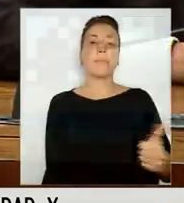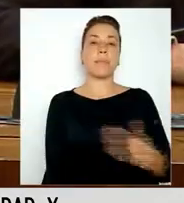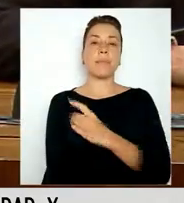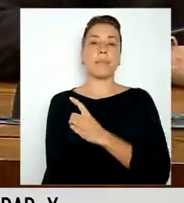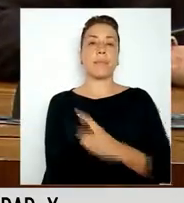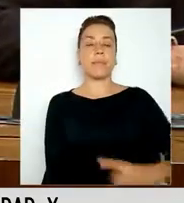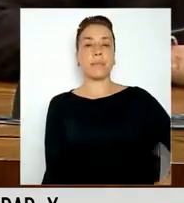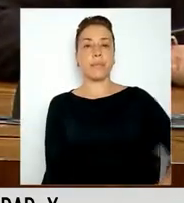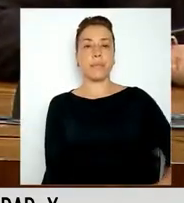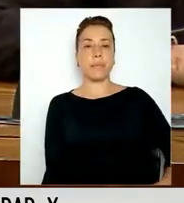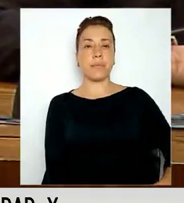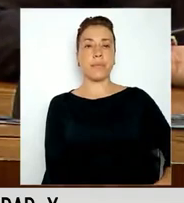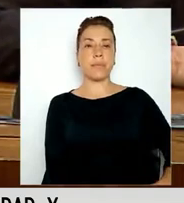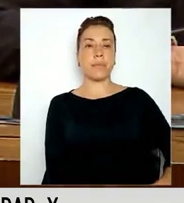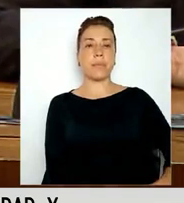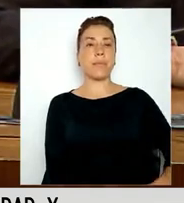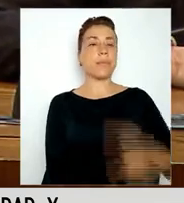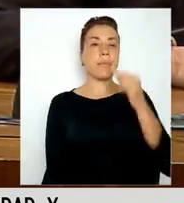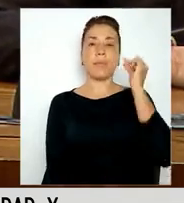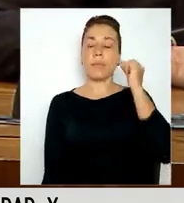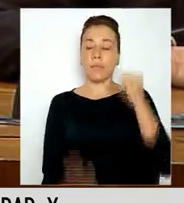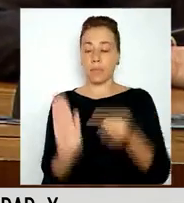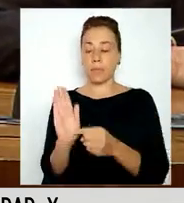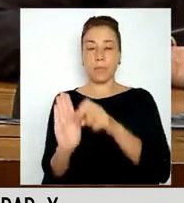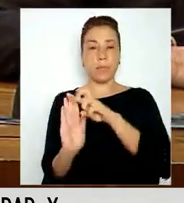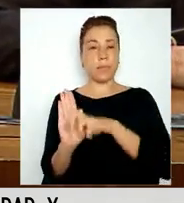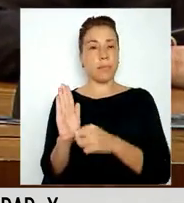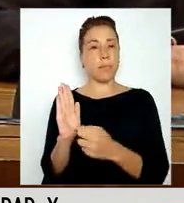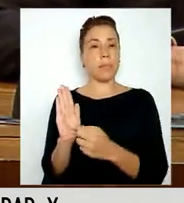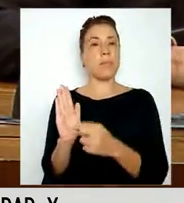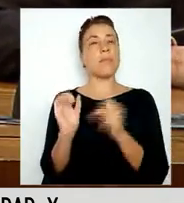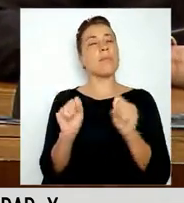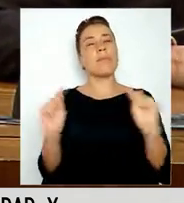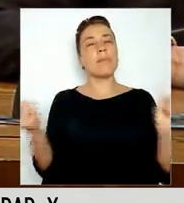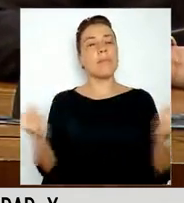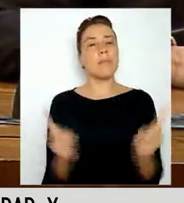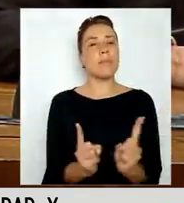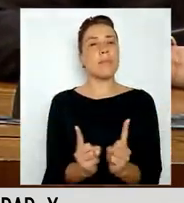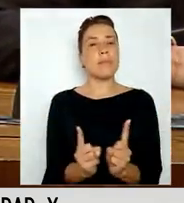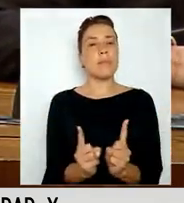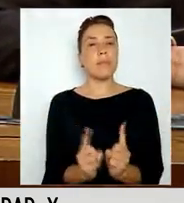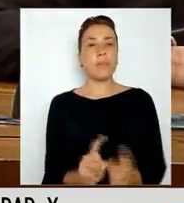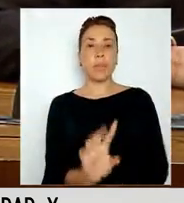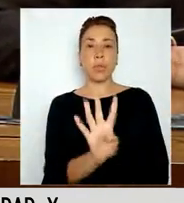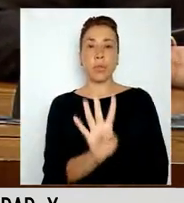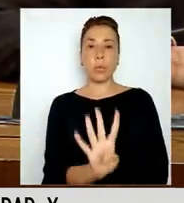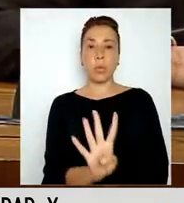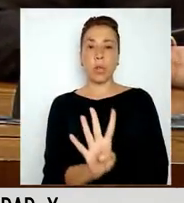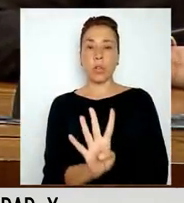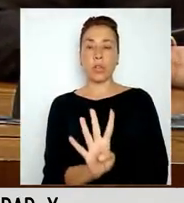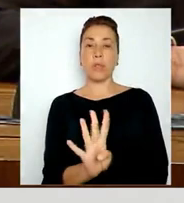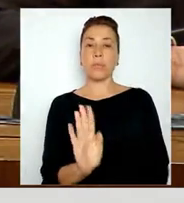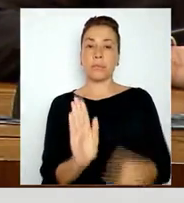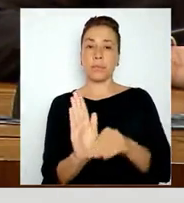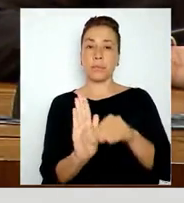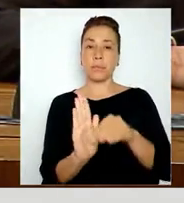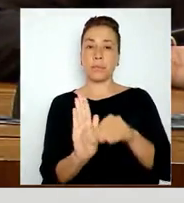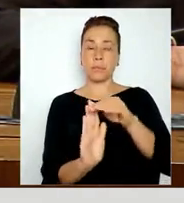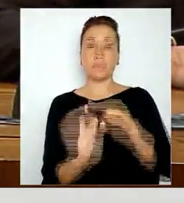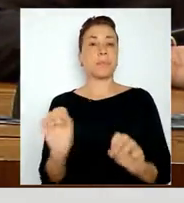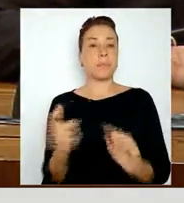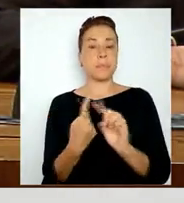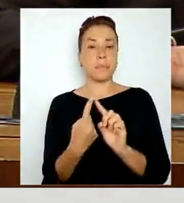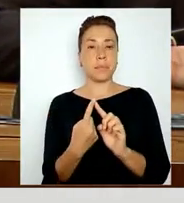que este proyecto uno podría resumirlo en cuatro ámbitos que me gustaría señalar lo primero aumento cobertura